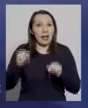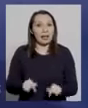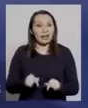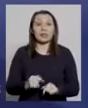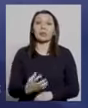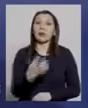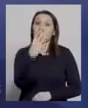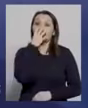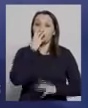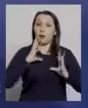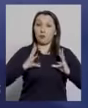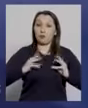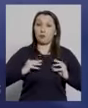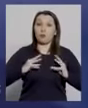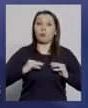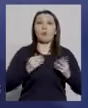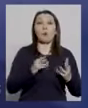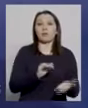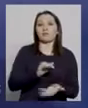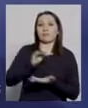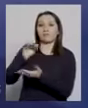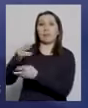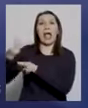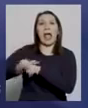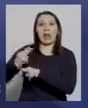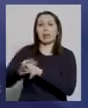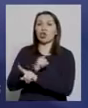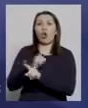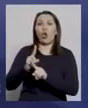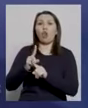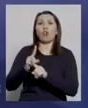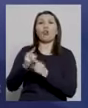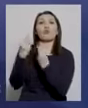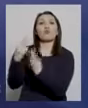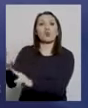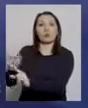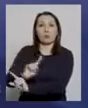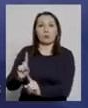los ventiladores mecánicos se arriendan a las clínicas, no quedan en poder de